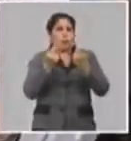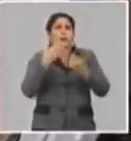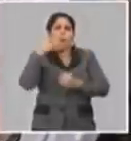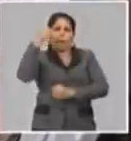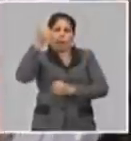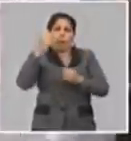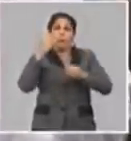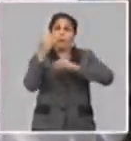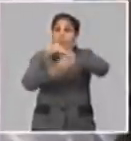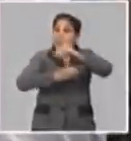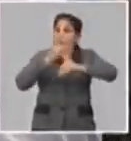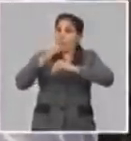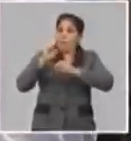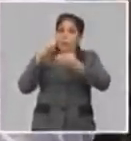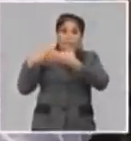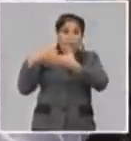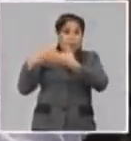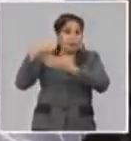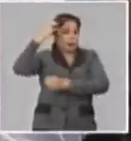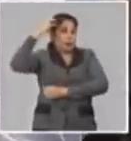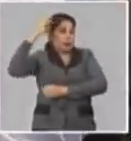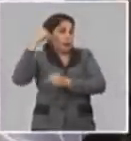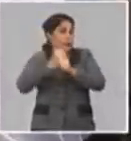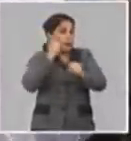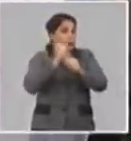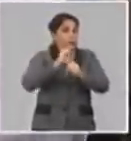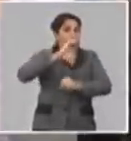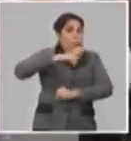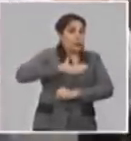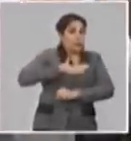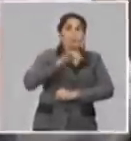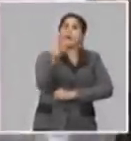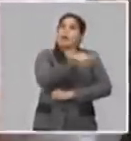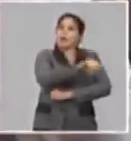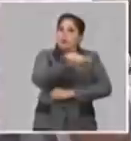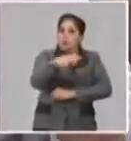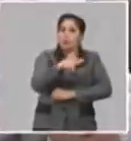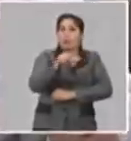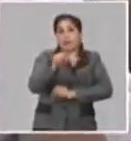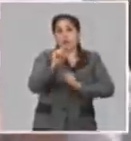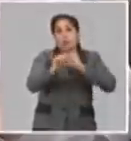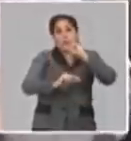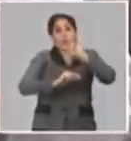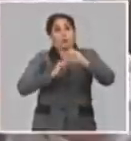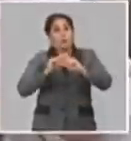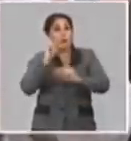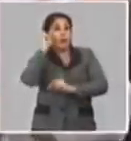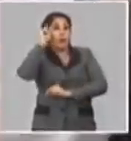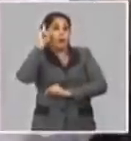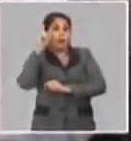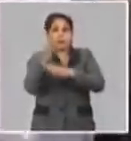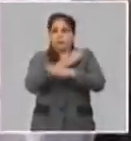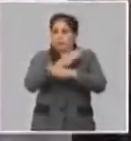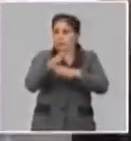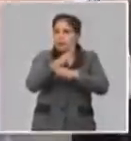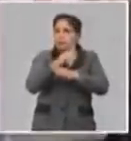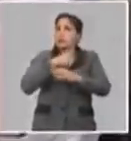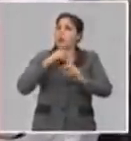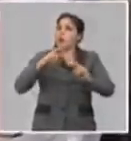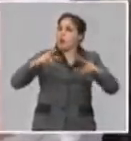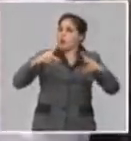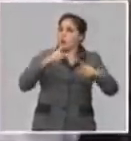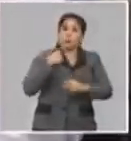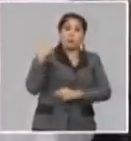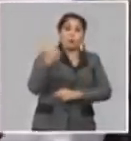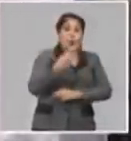transformación de la empresa estatal y de la ampliación del trabajo en el sector no estatal. Por eso hablamos de la complementariedad. O sea, aquí vuelvo a decir que todos somos